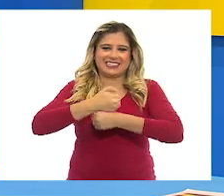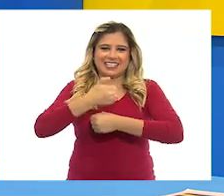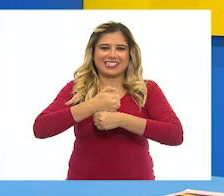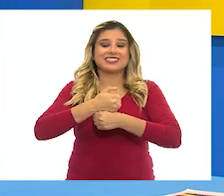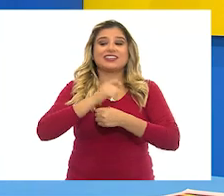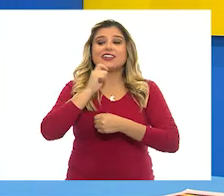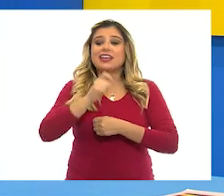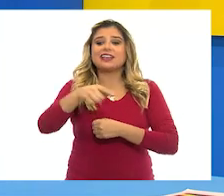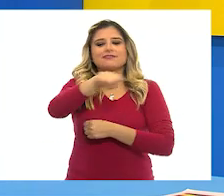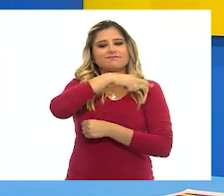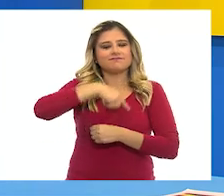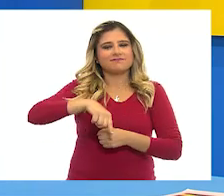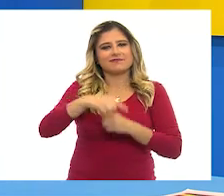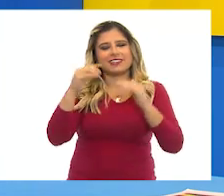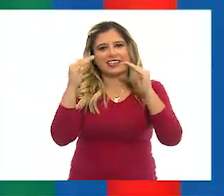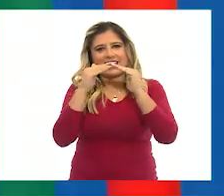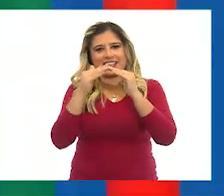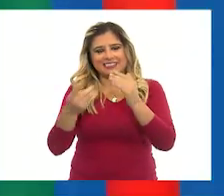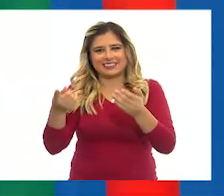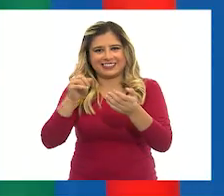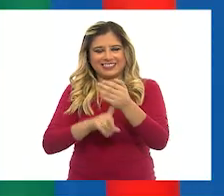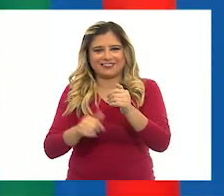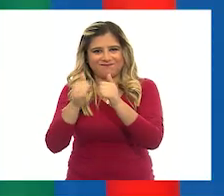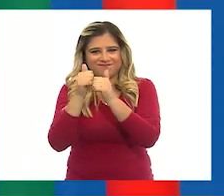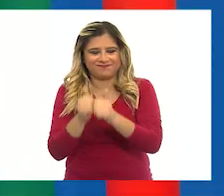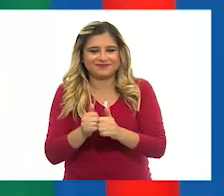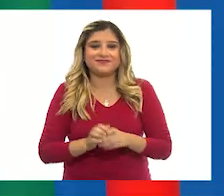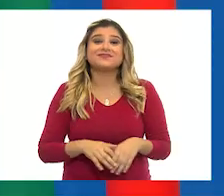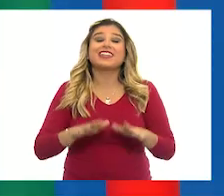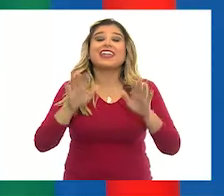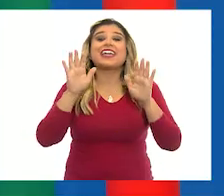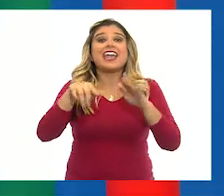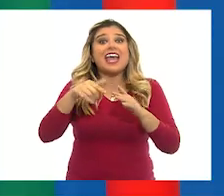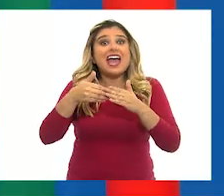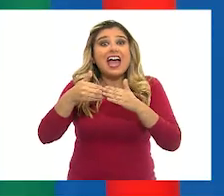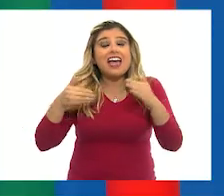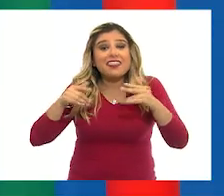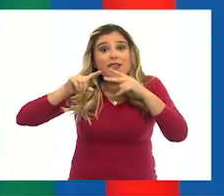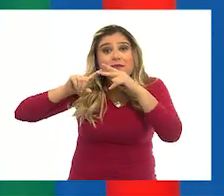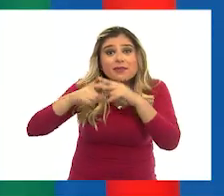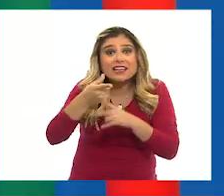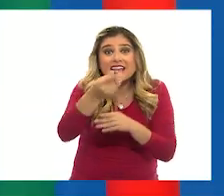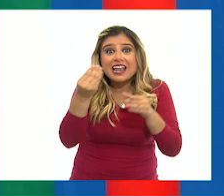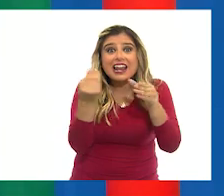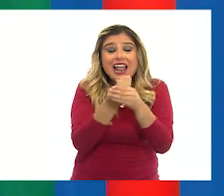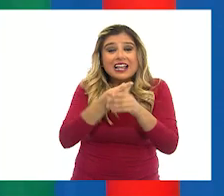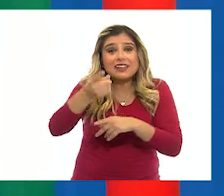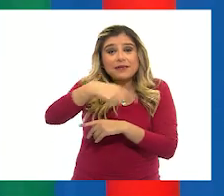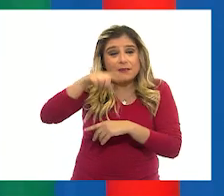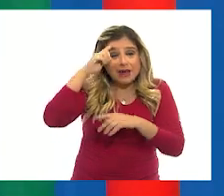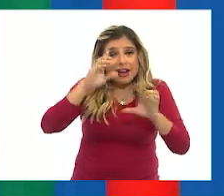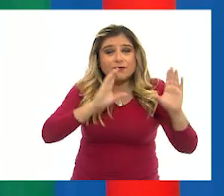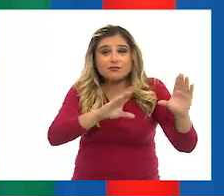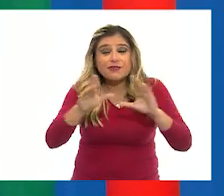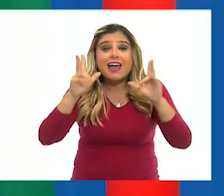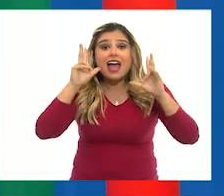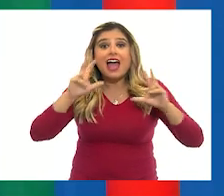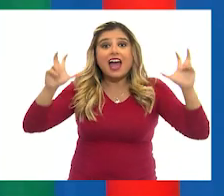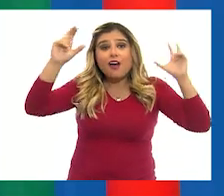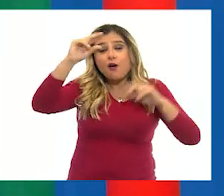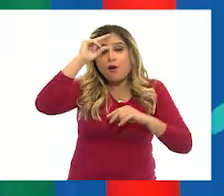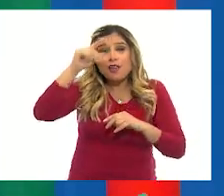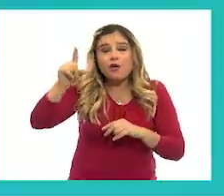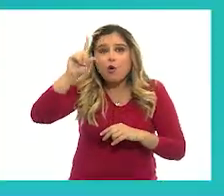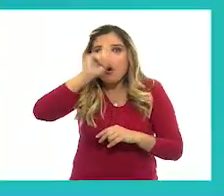nos están siguiendo desde su casa. Y antes de comenzar con esta increíble sesión que tenemos para ustedes, vamos con Ajolisto que nos tiene